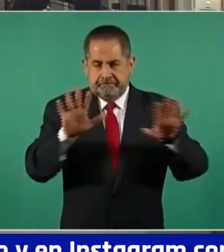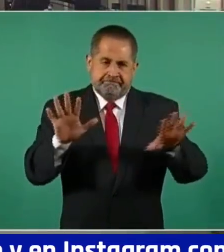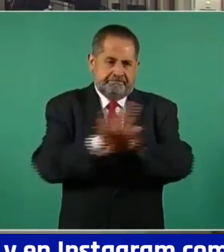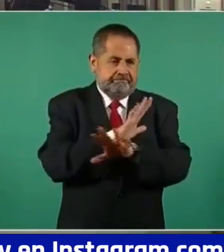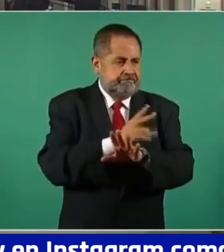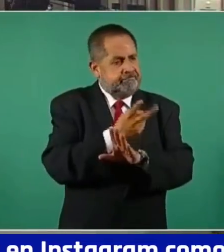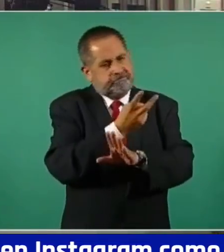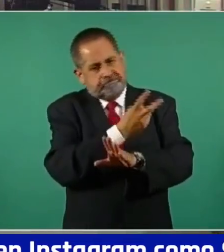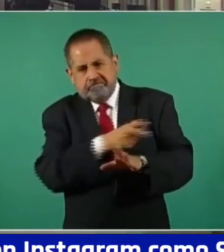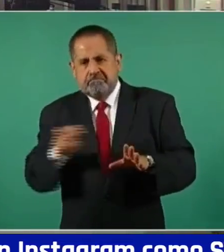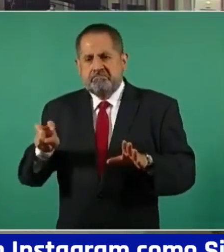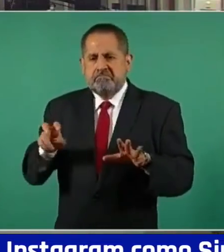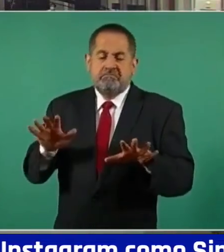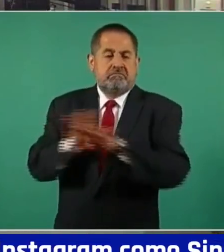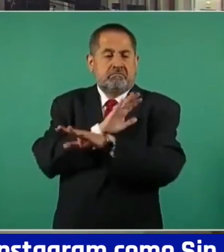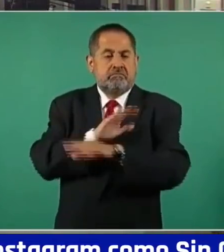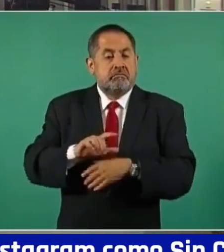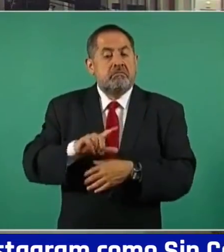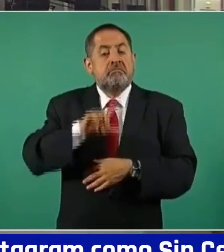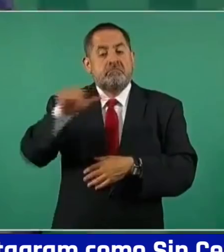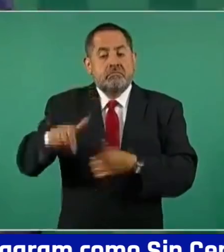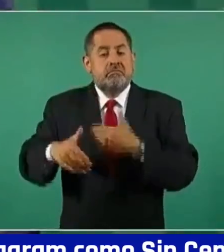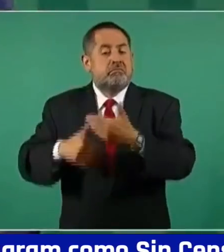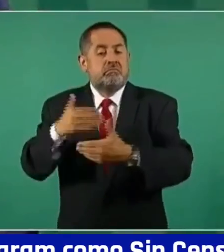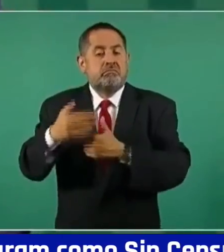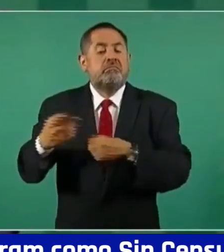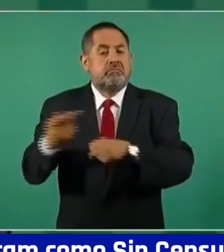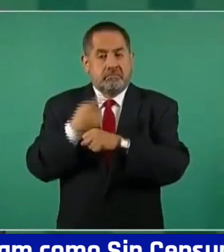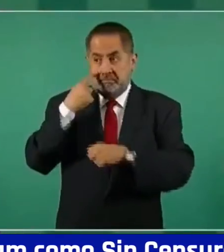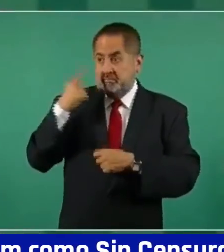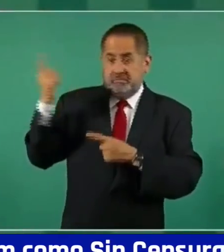Miren la época posterior, sus murales,